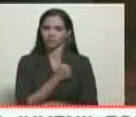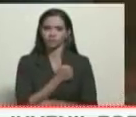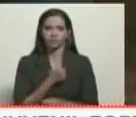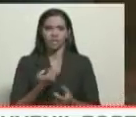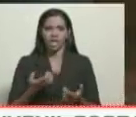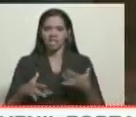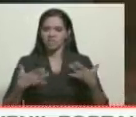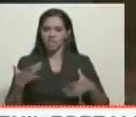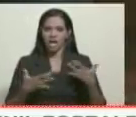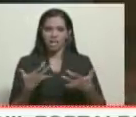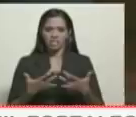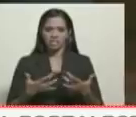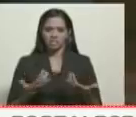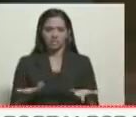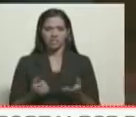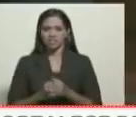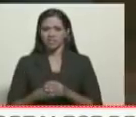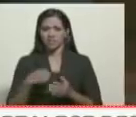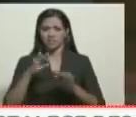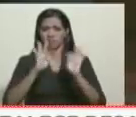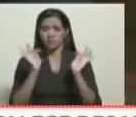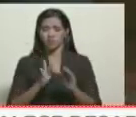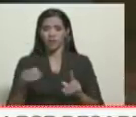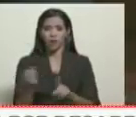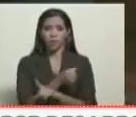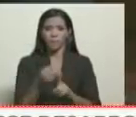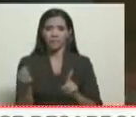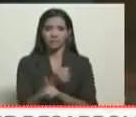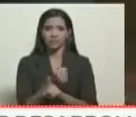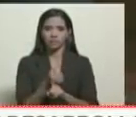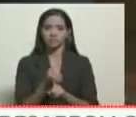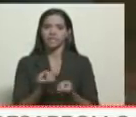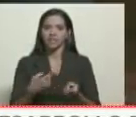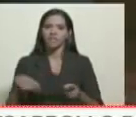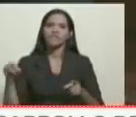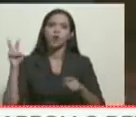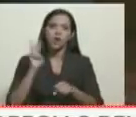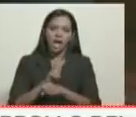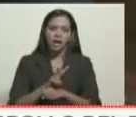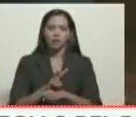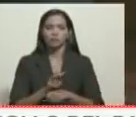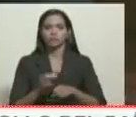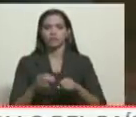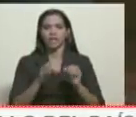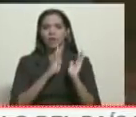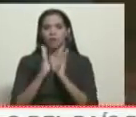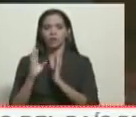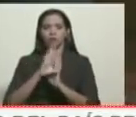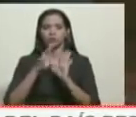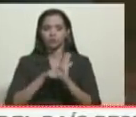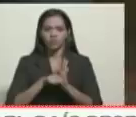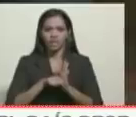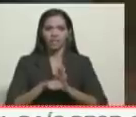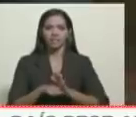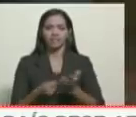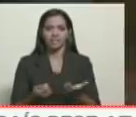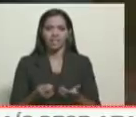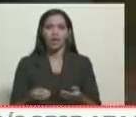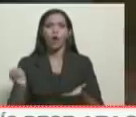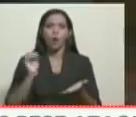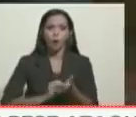carácter golpista que violaron el orden constitucional, que revelaron nuevamente las caras